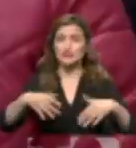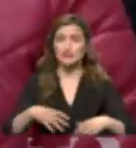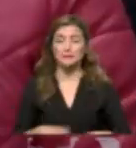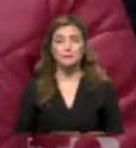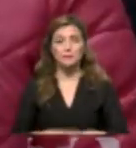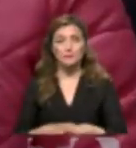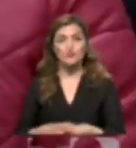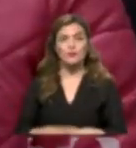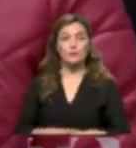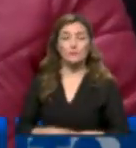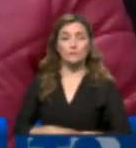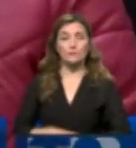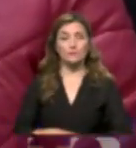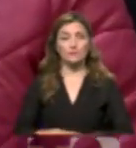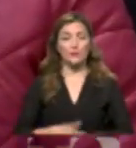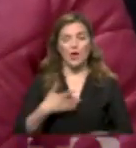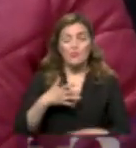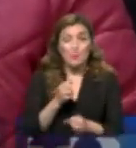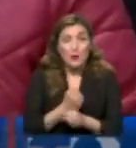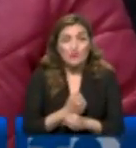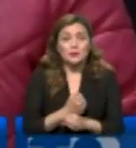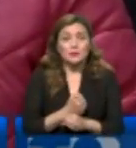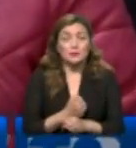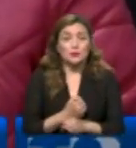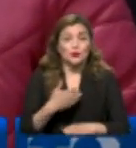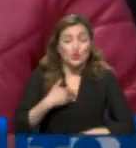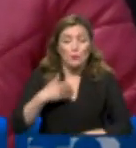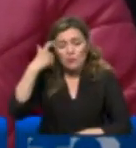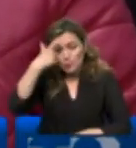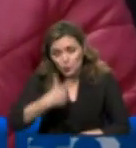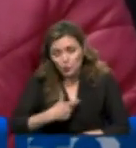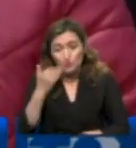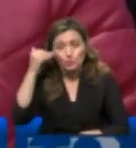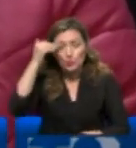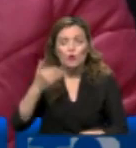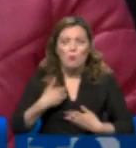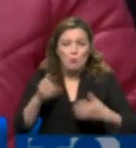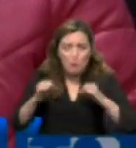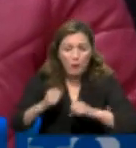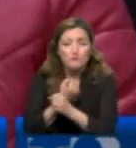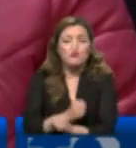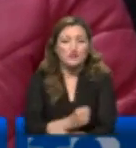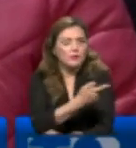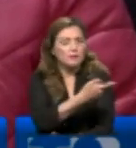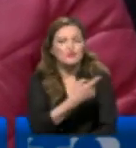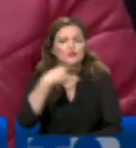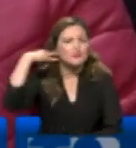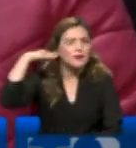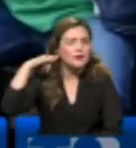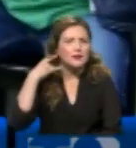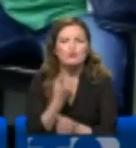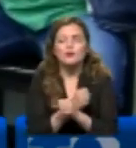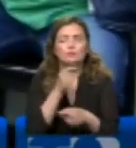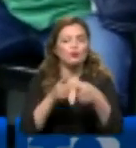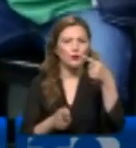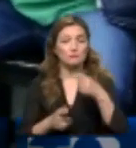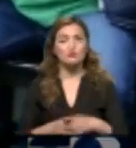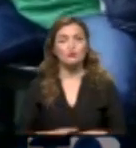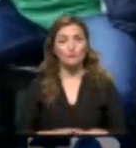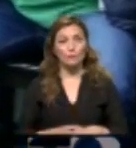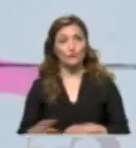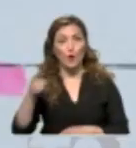Que hubiera sido a mí, como una persona grande, que sepa yo defenderme como quiera, pero no a mis hijas. Actualmente